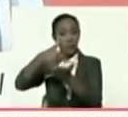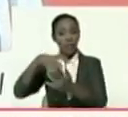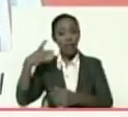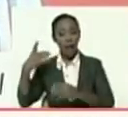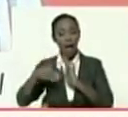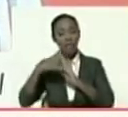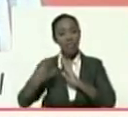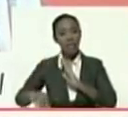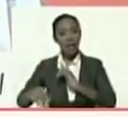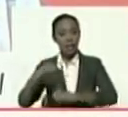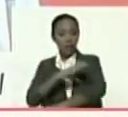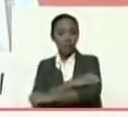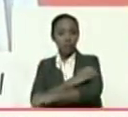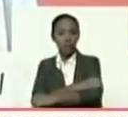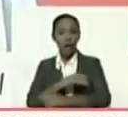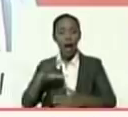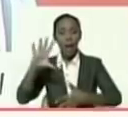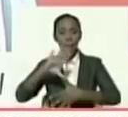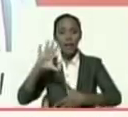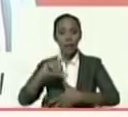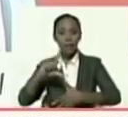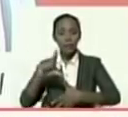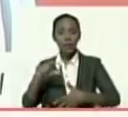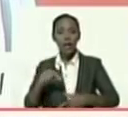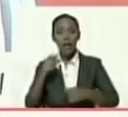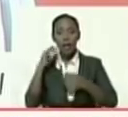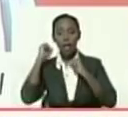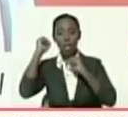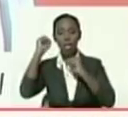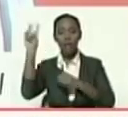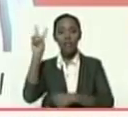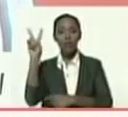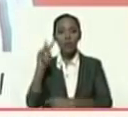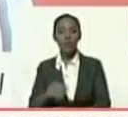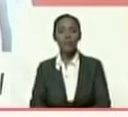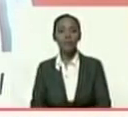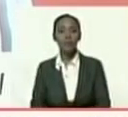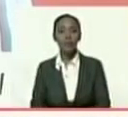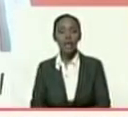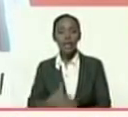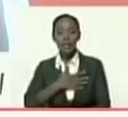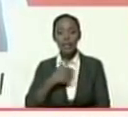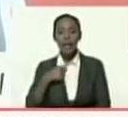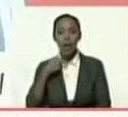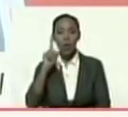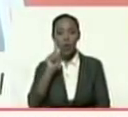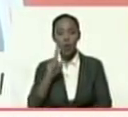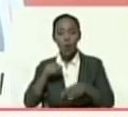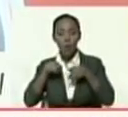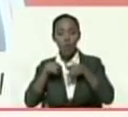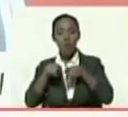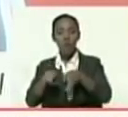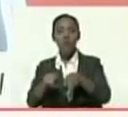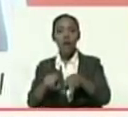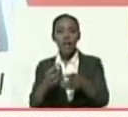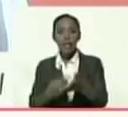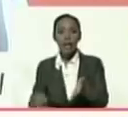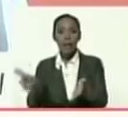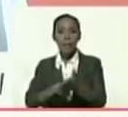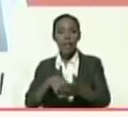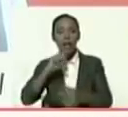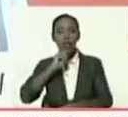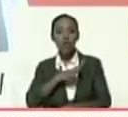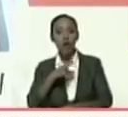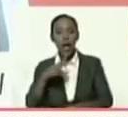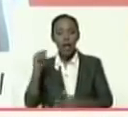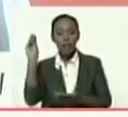visto videos donde gritan, ahora vamos por Venezuela. Intentan hacer un paralelismo aquí. Y se repite, y se repitió la misma historia, sembrando